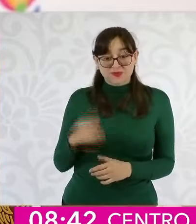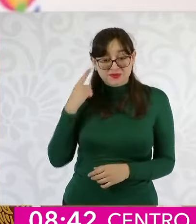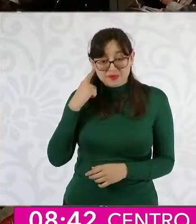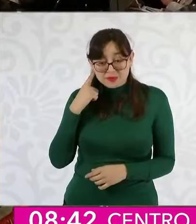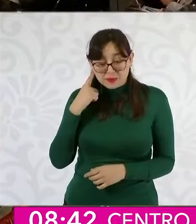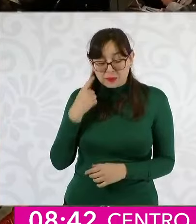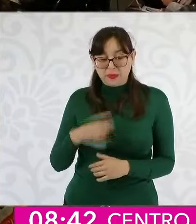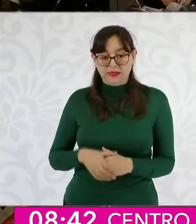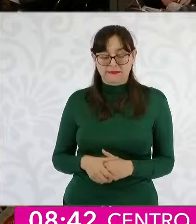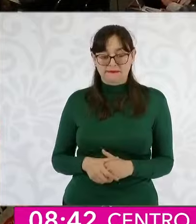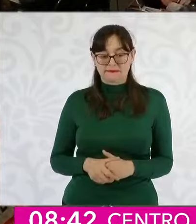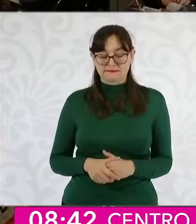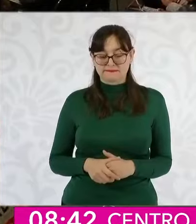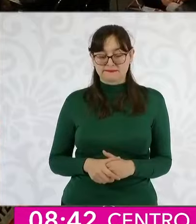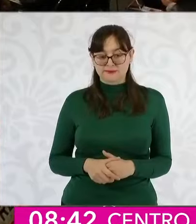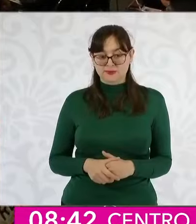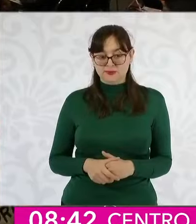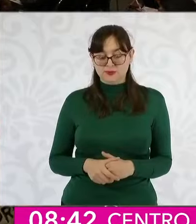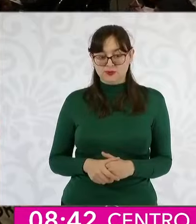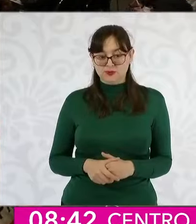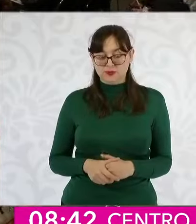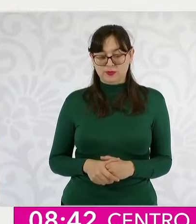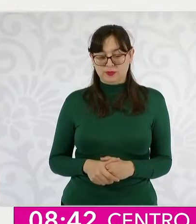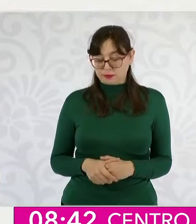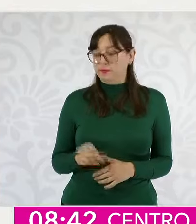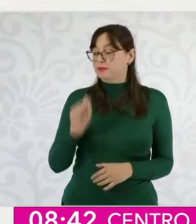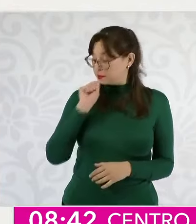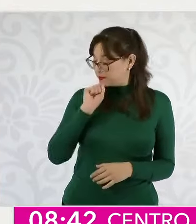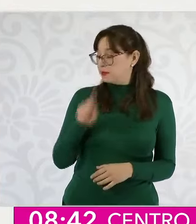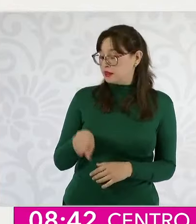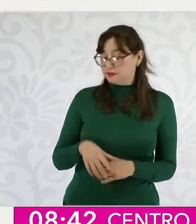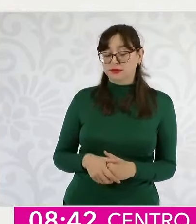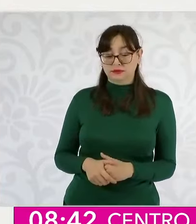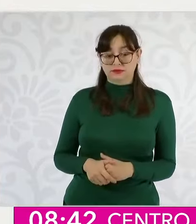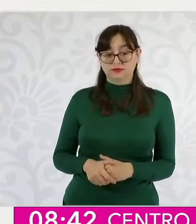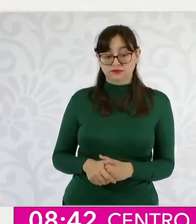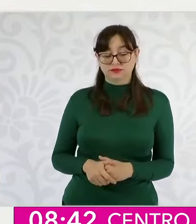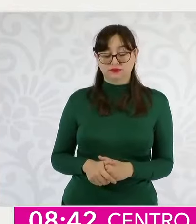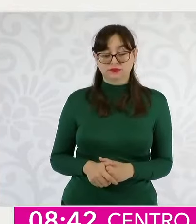¿Perdón? ¿Las mineras entran también? También, también están, sí.